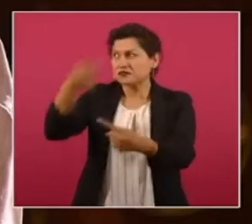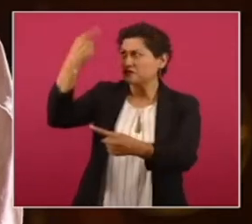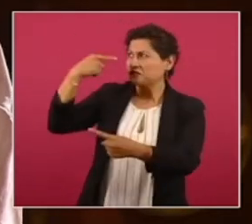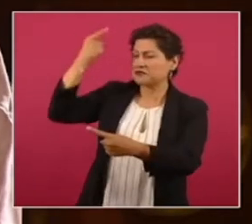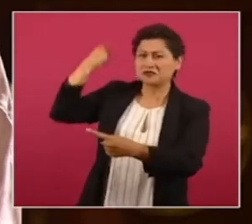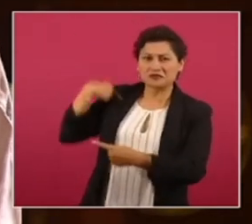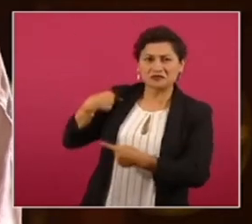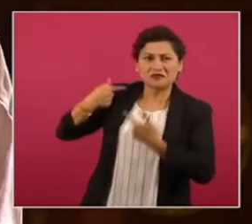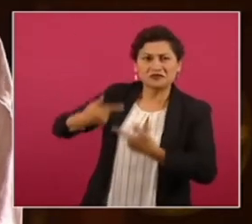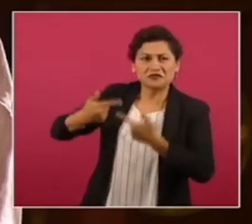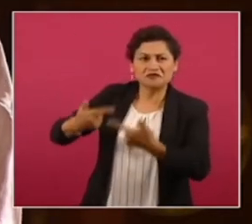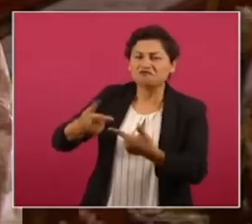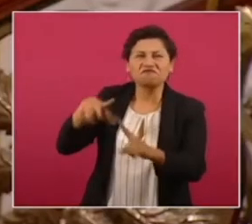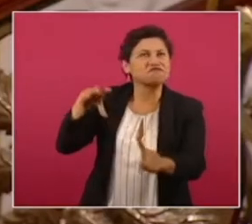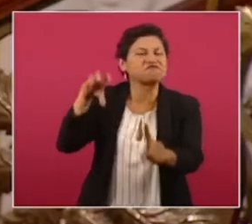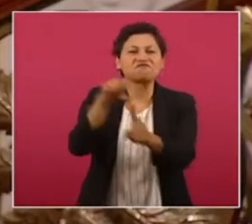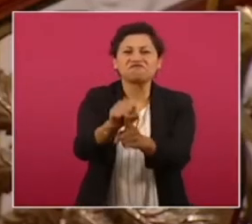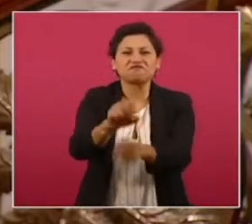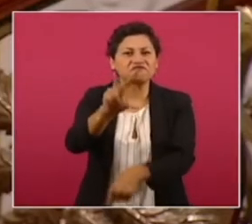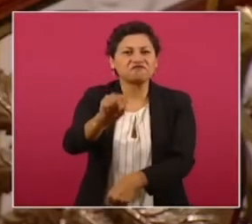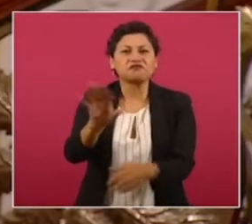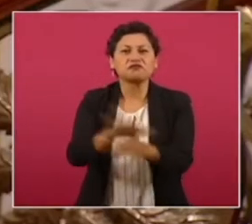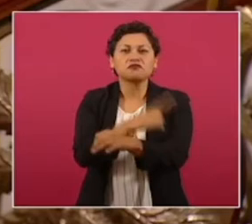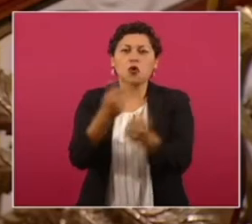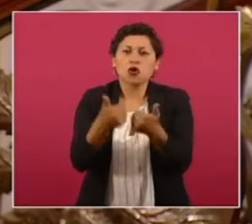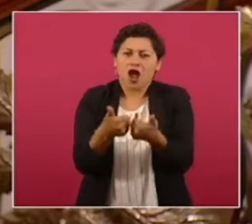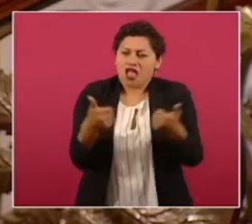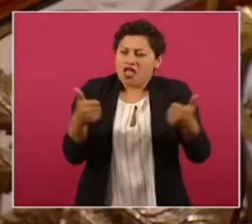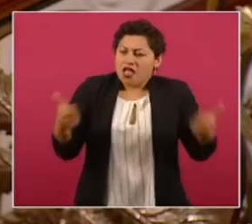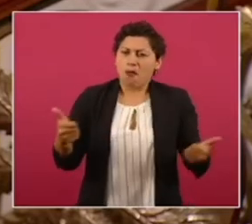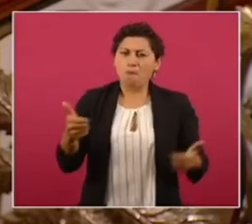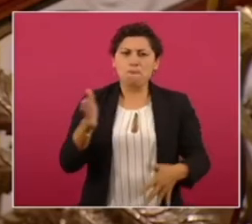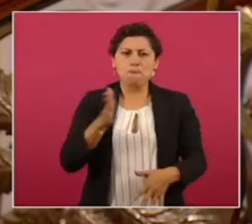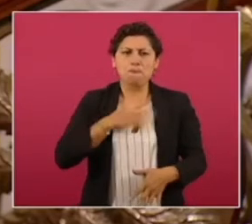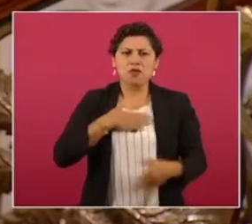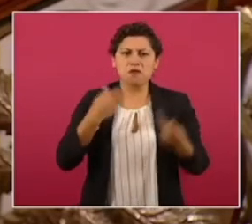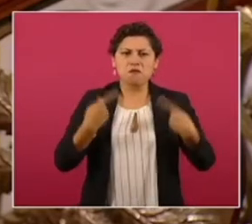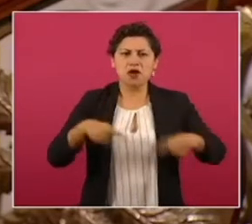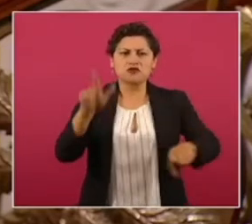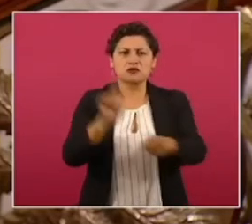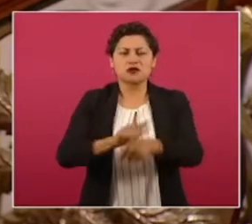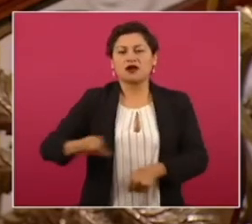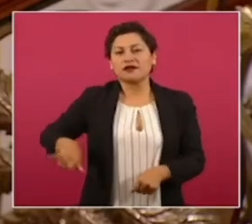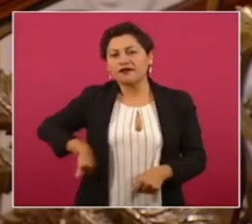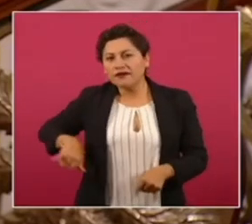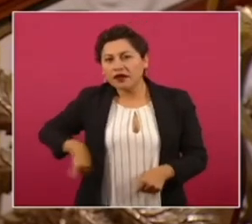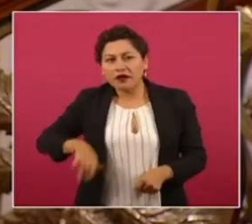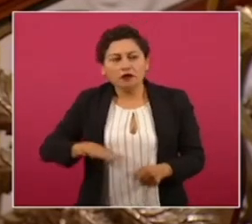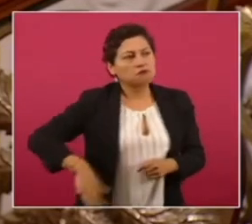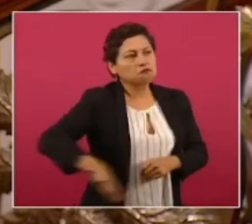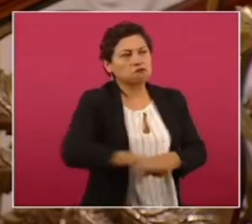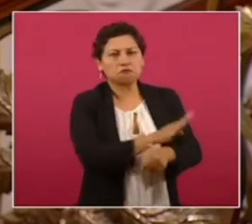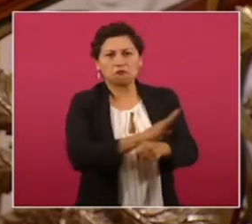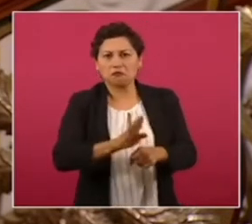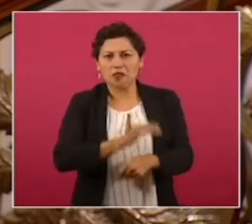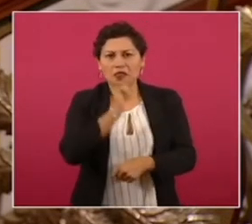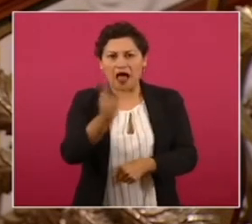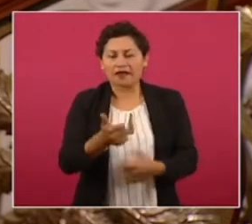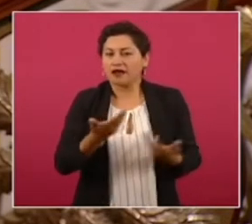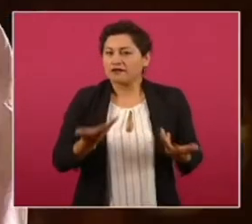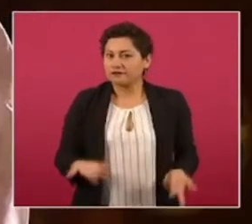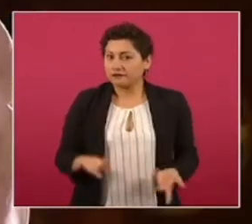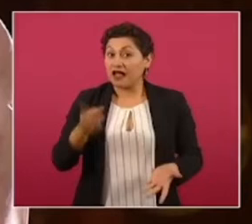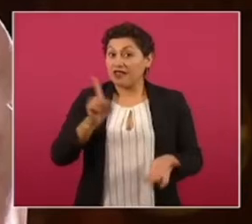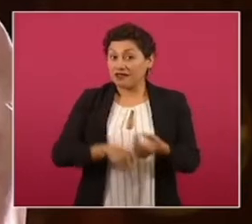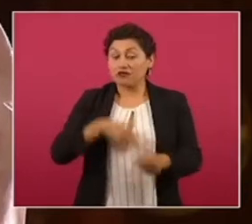anteriores porque la división, el priorizar el interés personal sobre el bienestar nacional, las contradicciones y la corrupción han